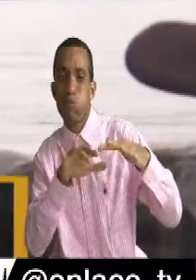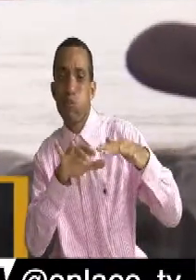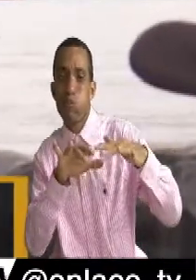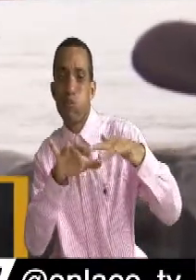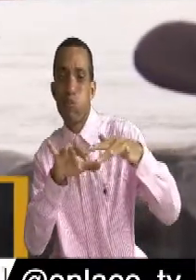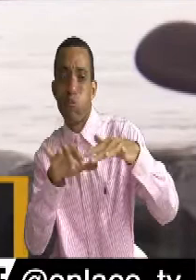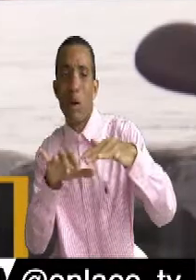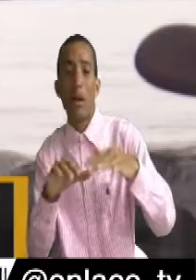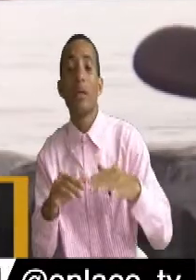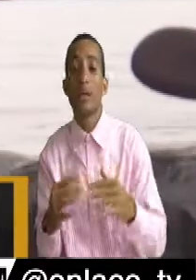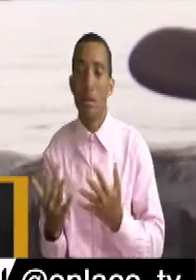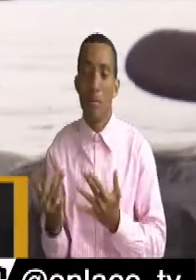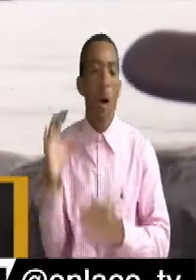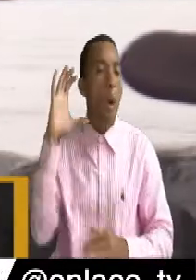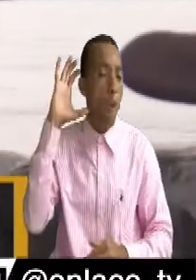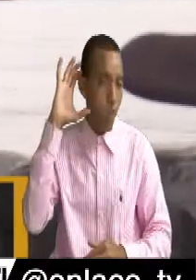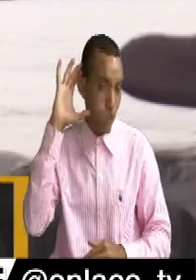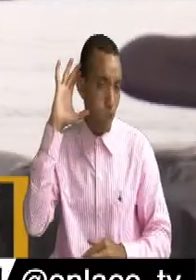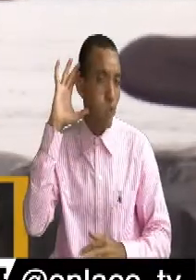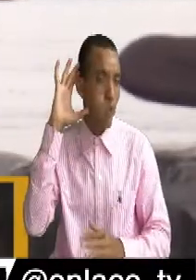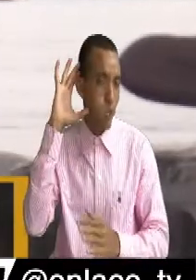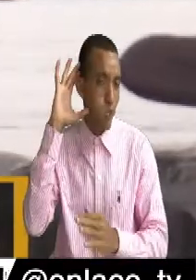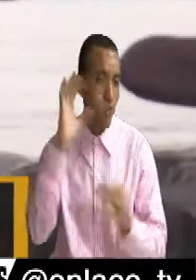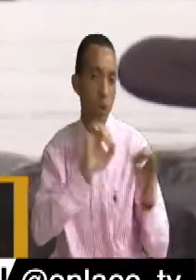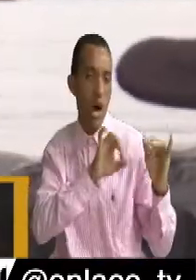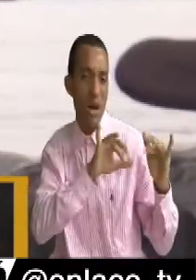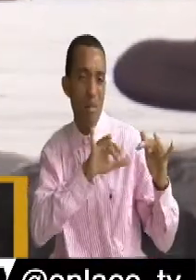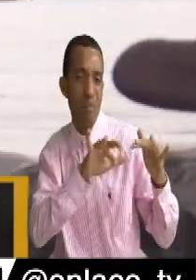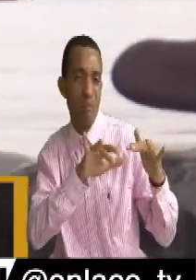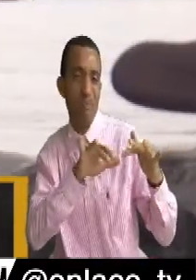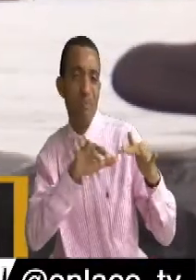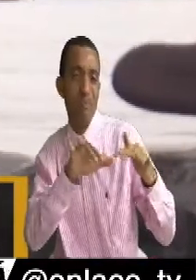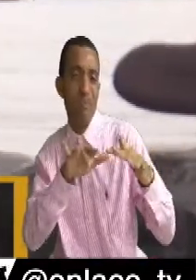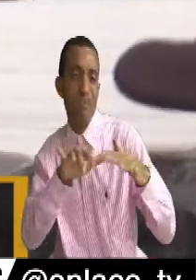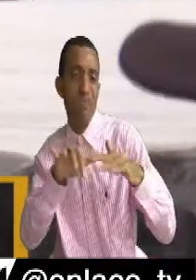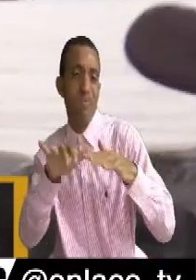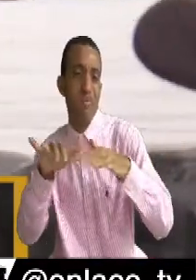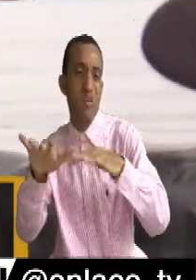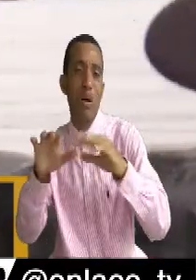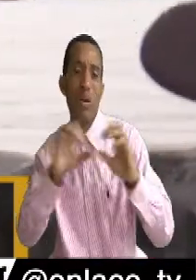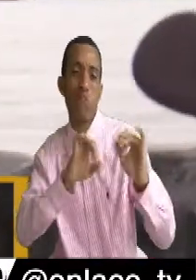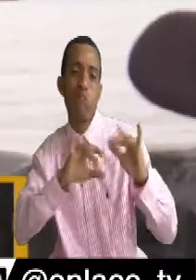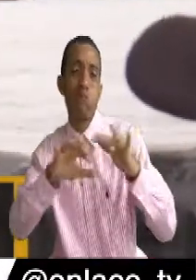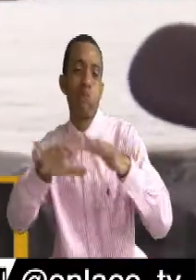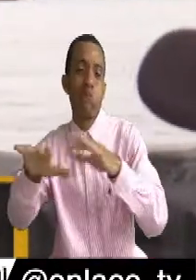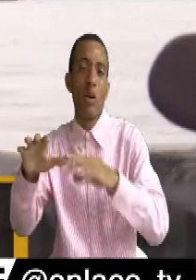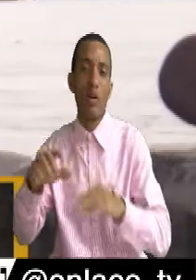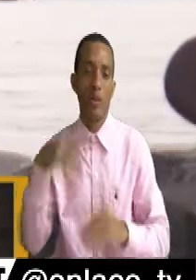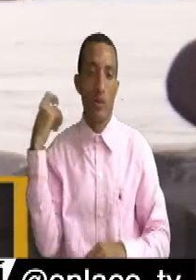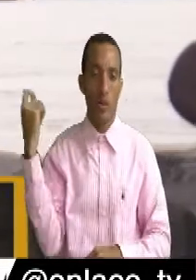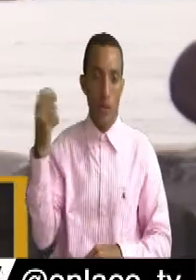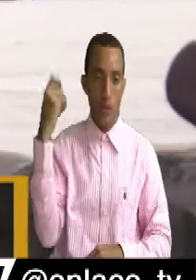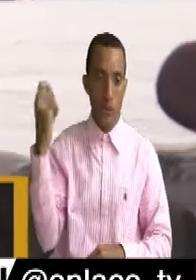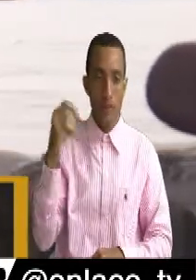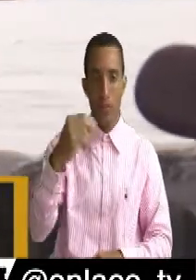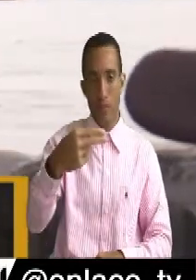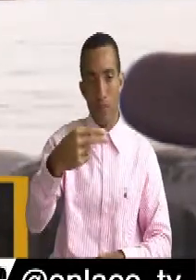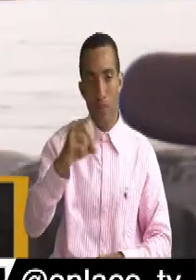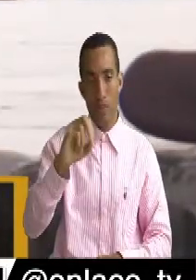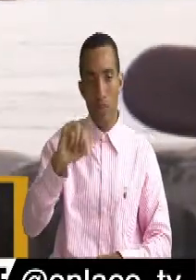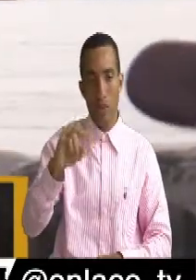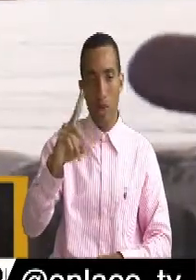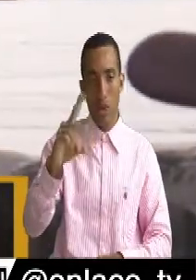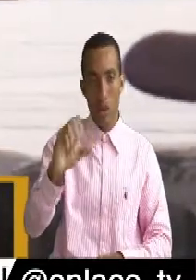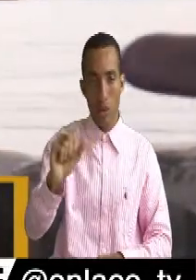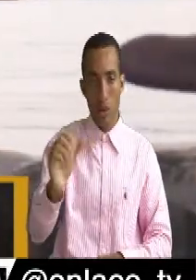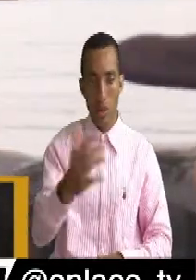Tolima. Aproximadamente se calcula que con esta creciente el río suba unos